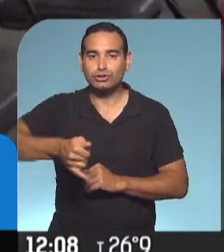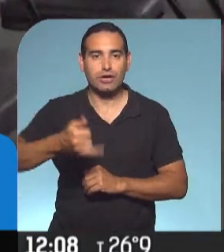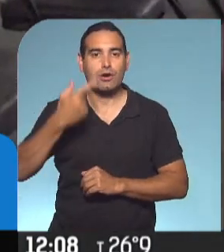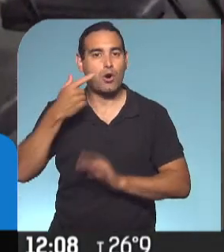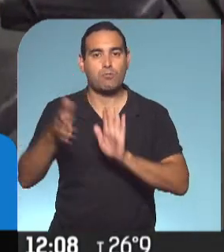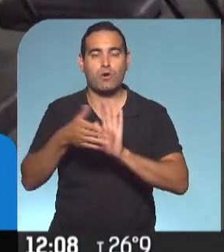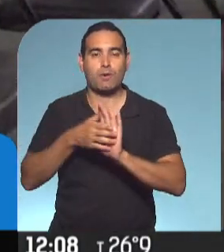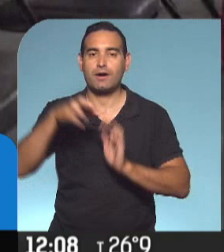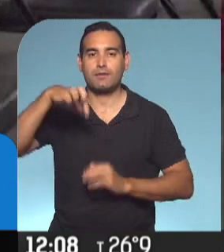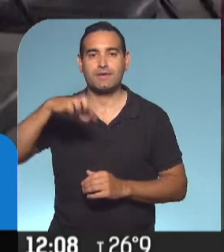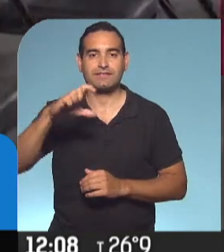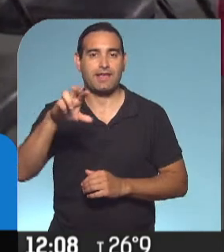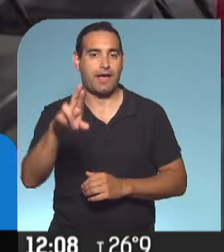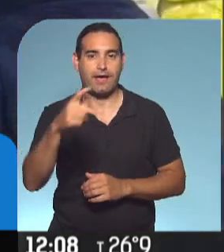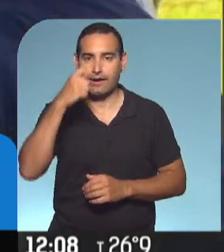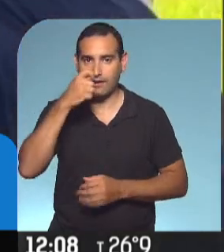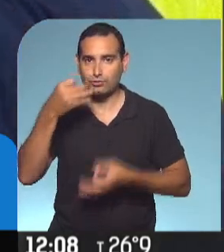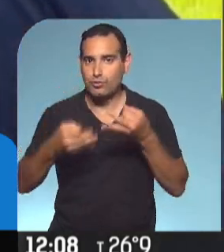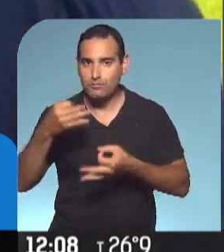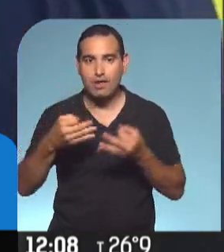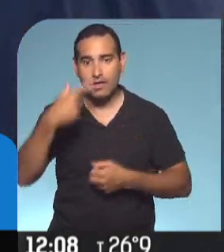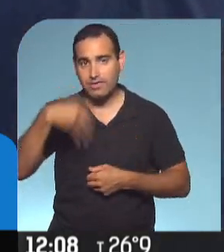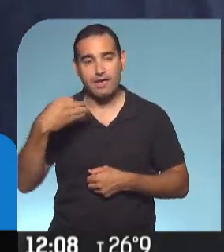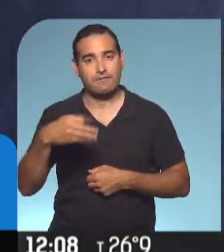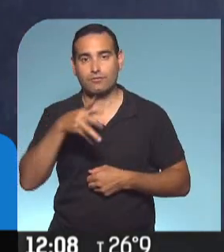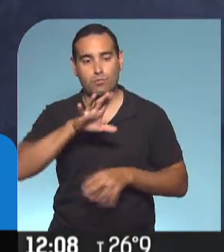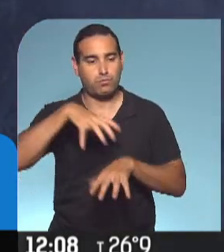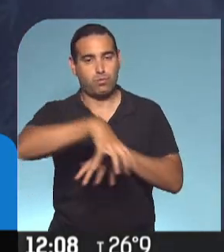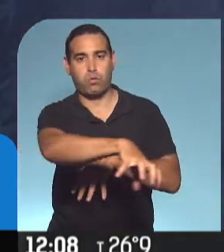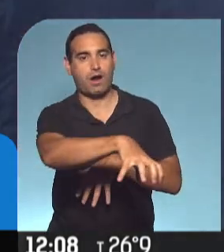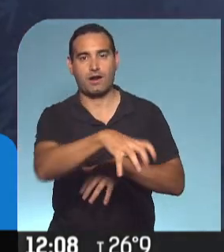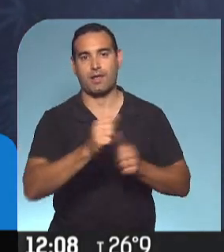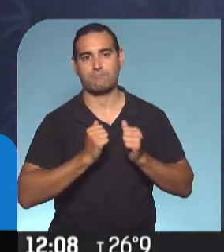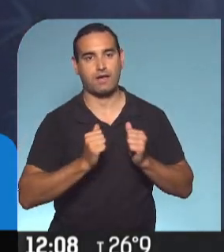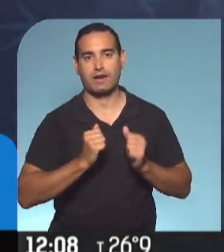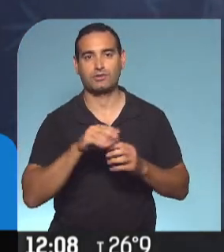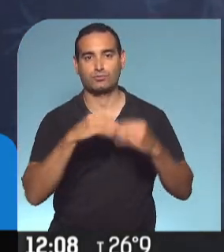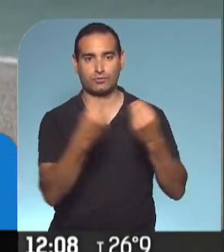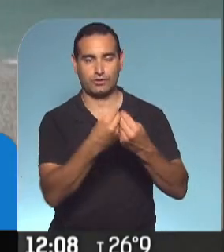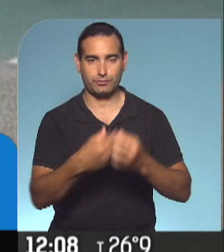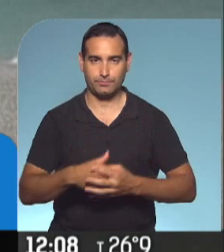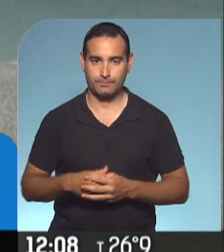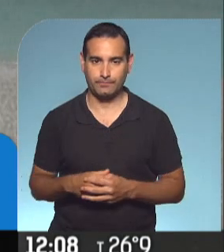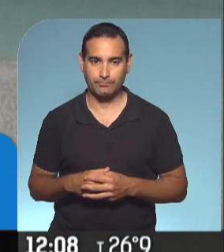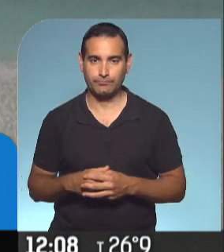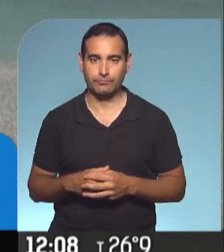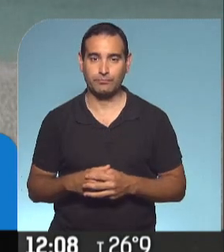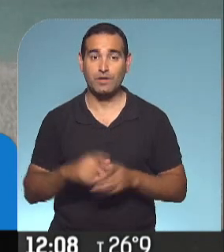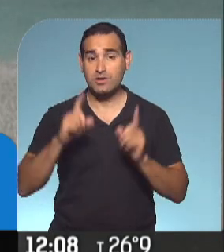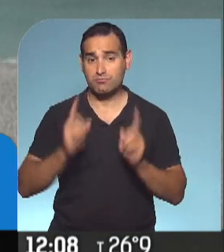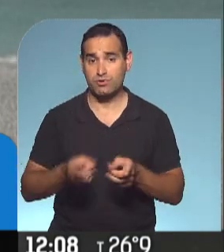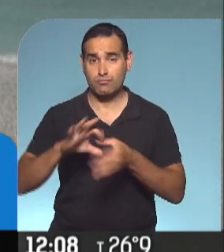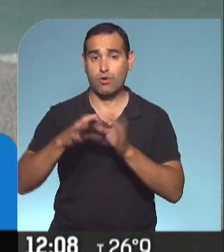pcr y mantenerse aislados en una resistencia sanitaria a la espera del resultado también en europa